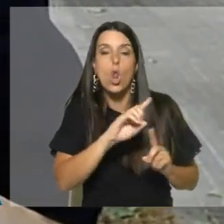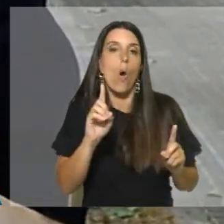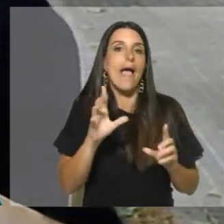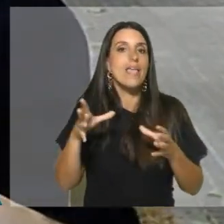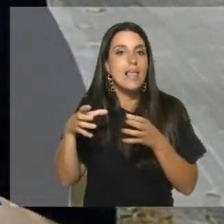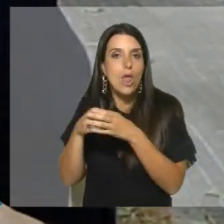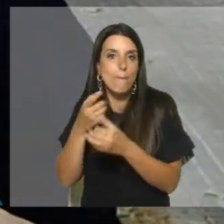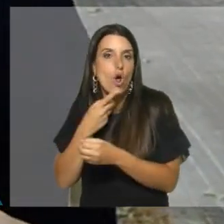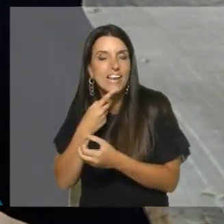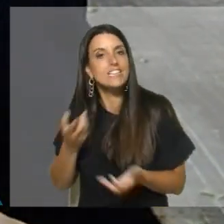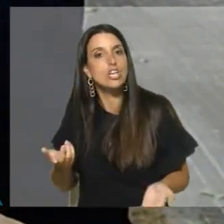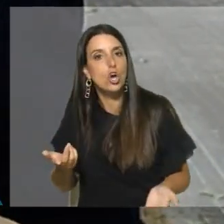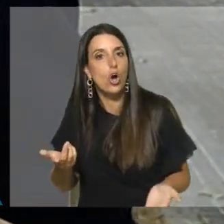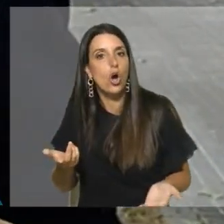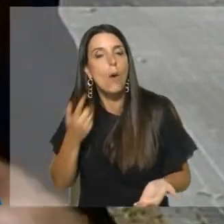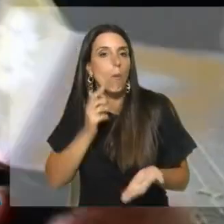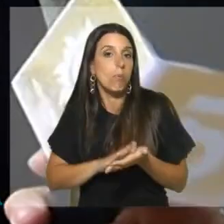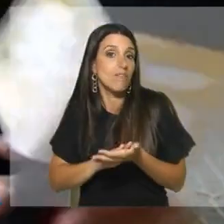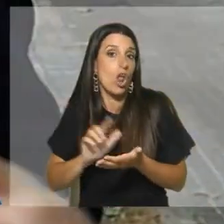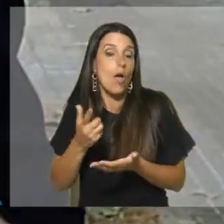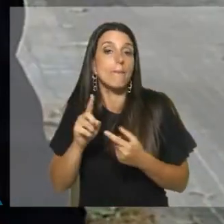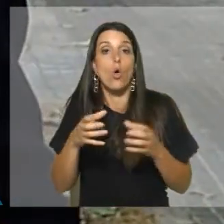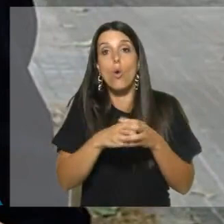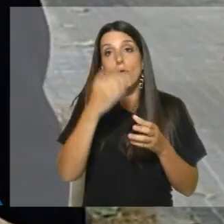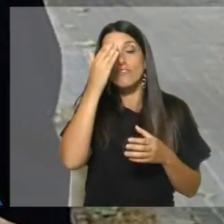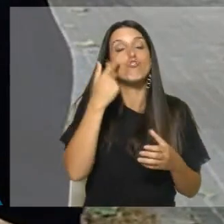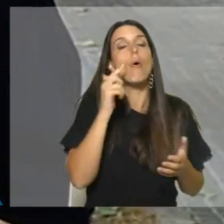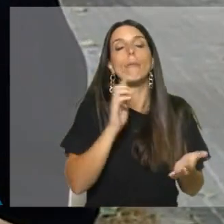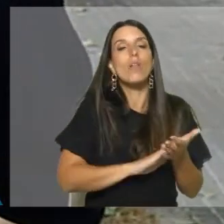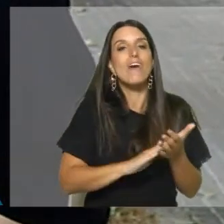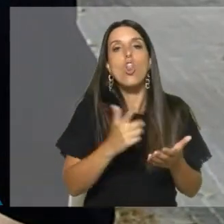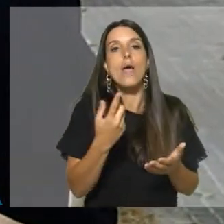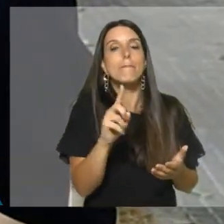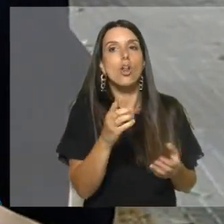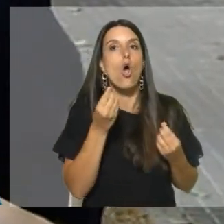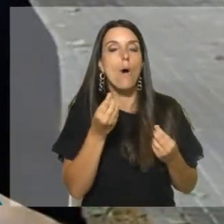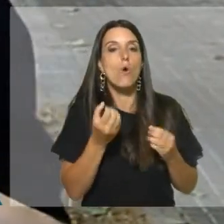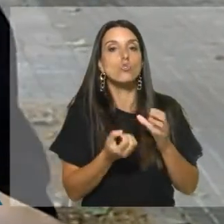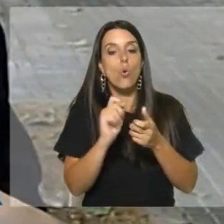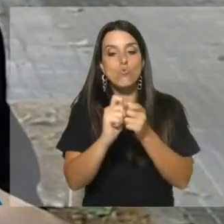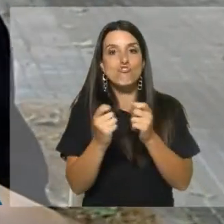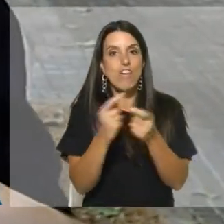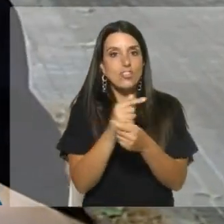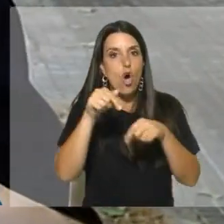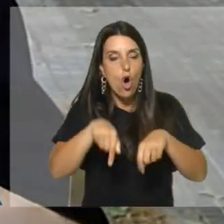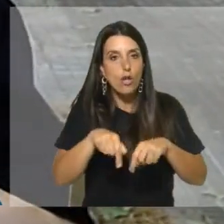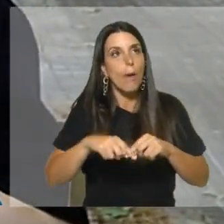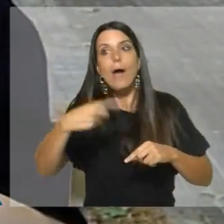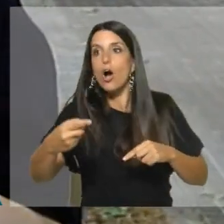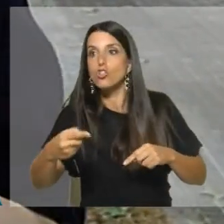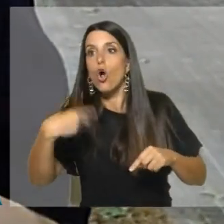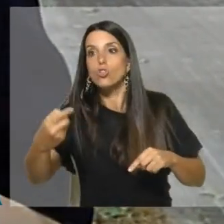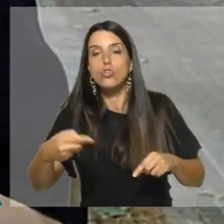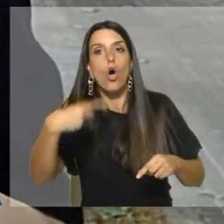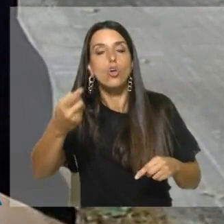operativo político. Yo no tengo forma de probarlo, pero... ¿El Frente Amplio? Yo no tengo forma de probarlo, pero a ver, que aparezca un chat hoy, pasado mañana aparezca